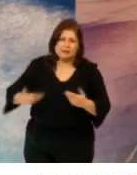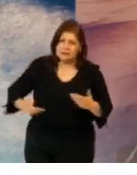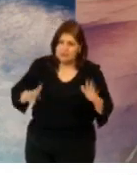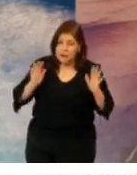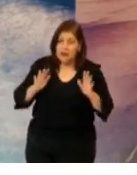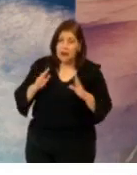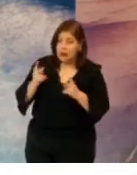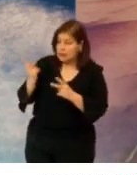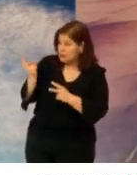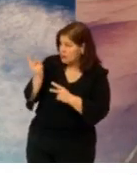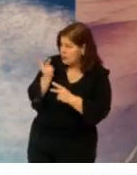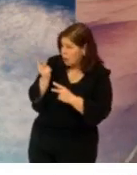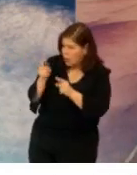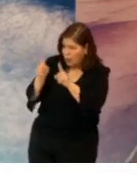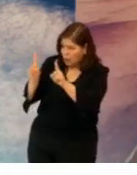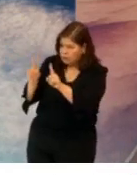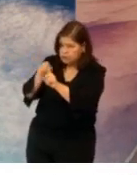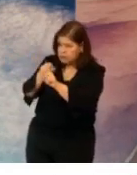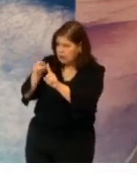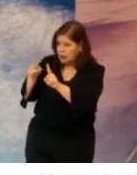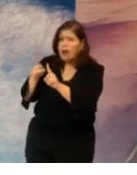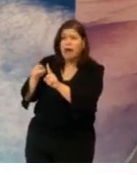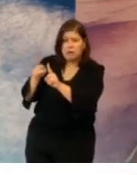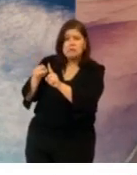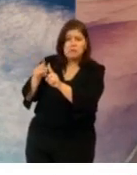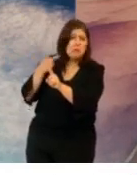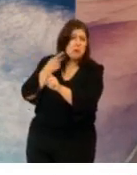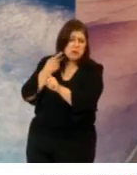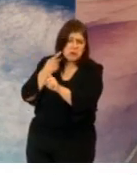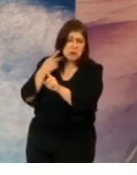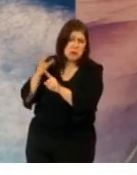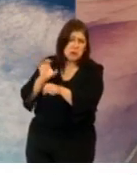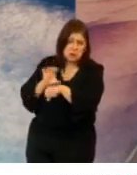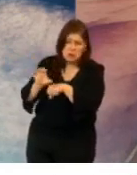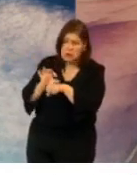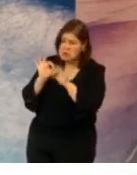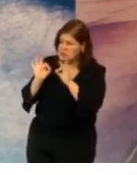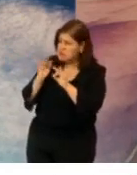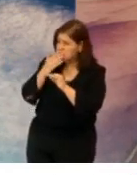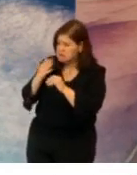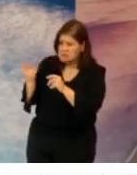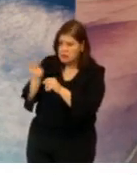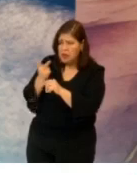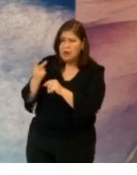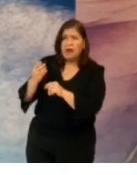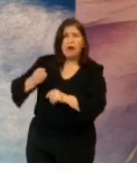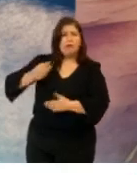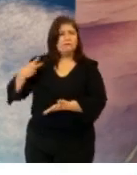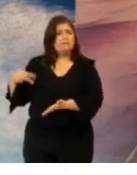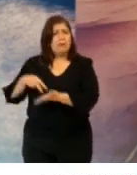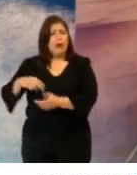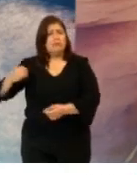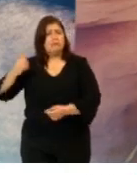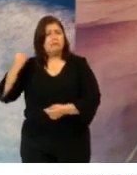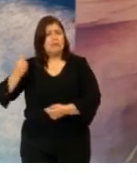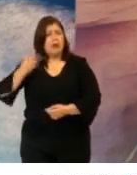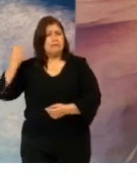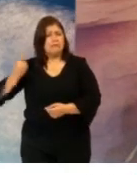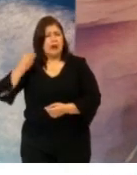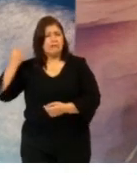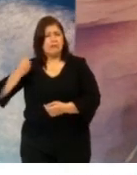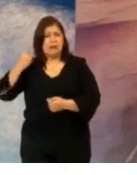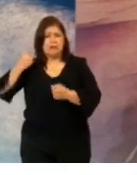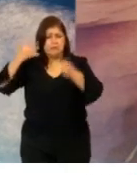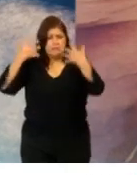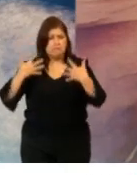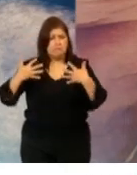Los dos son los grandes políticos de Colombia. ¿Por qué? Porque desde sus discursos cada uno es capaz de poner 10 millones de